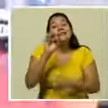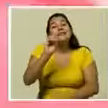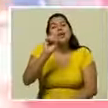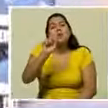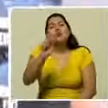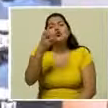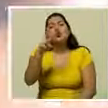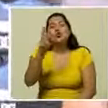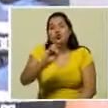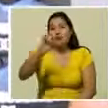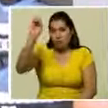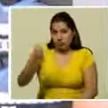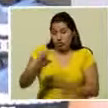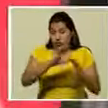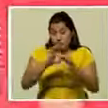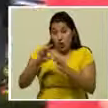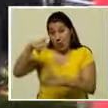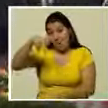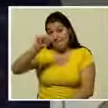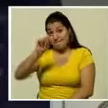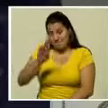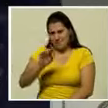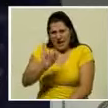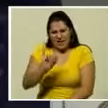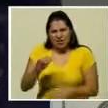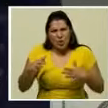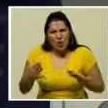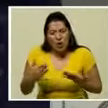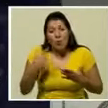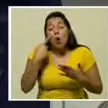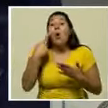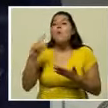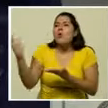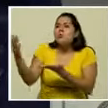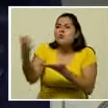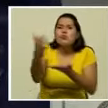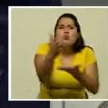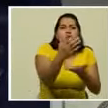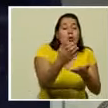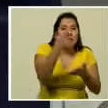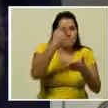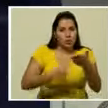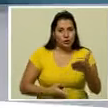0.12% del Producto Interno Bruto. Esto gracias a la recaudación tributaria.